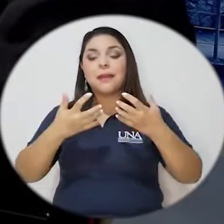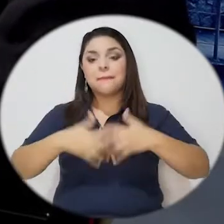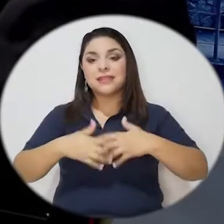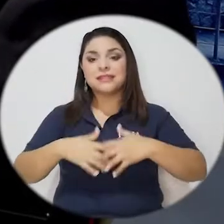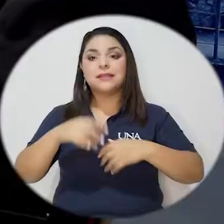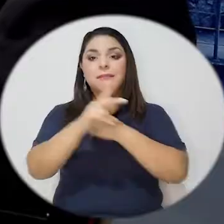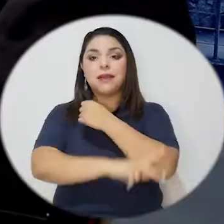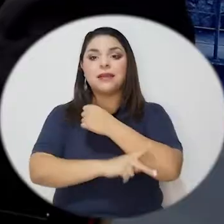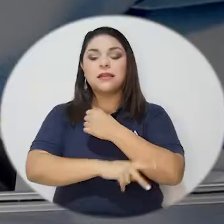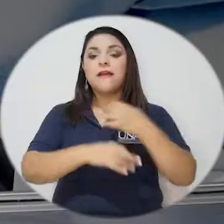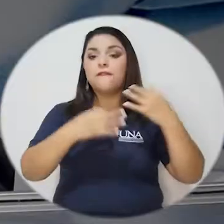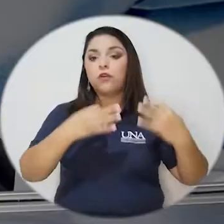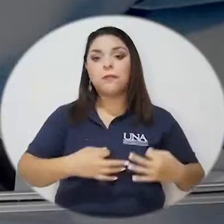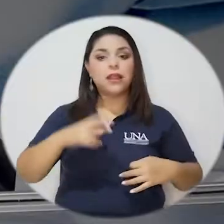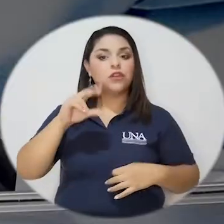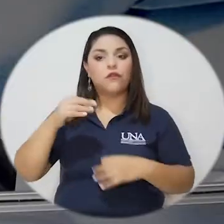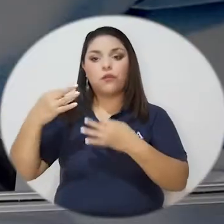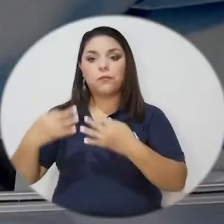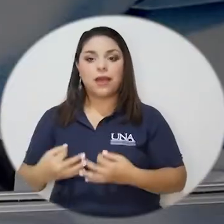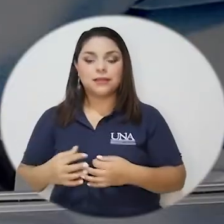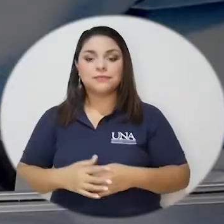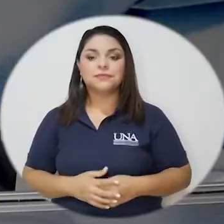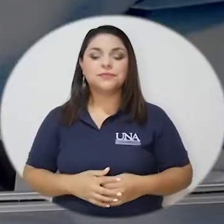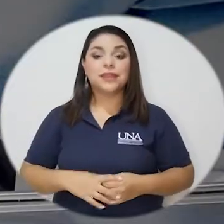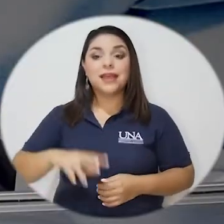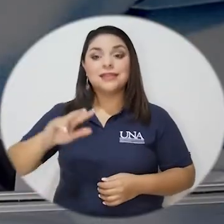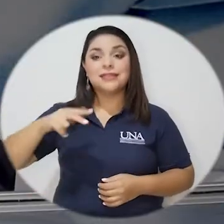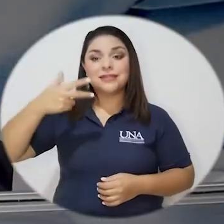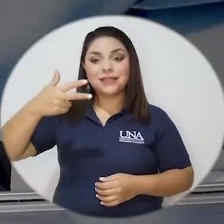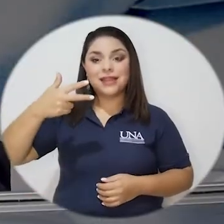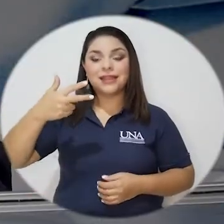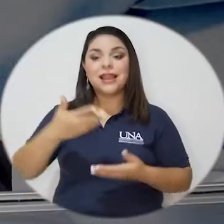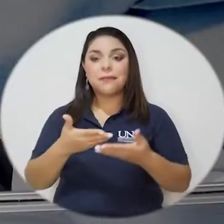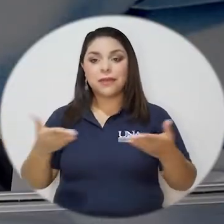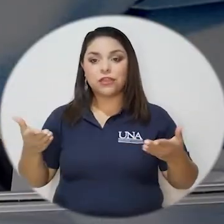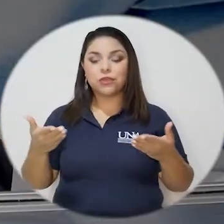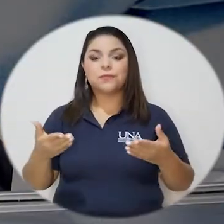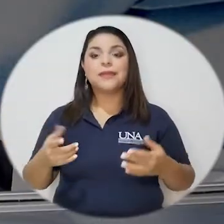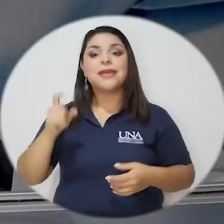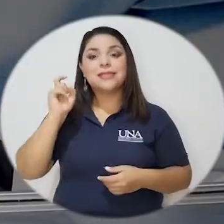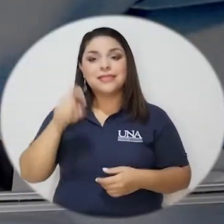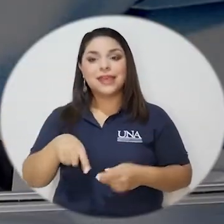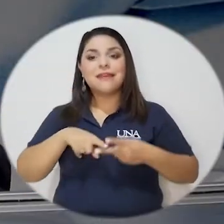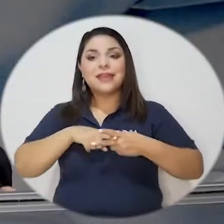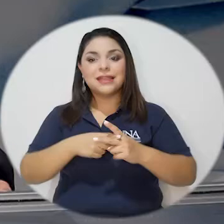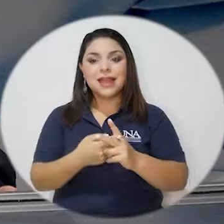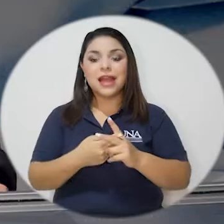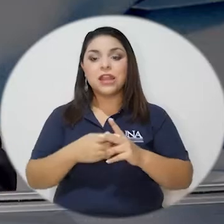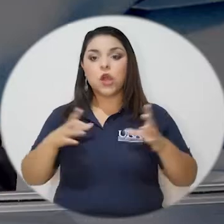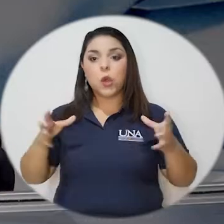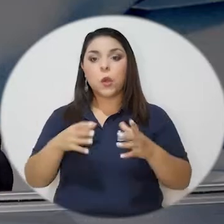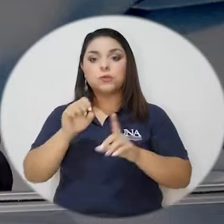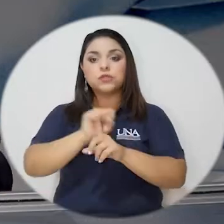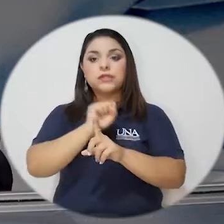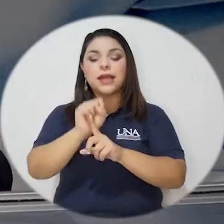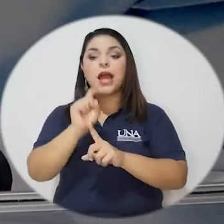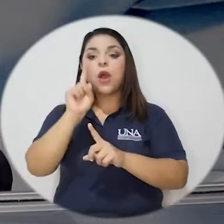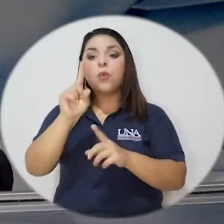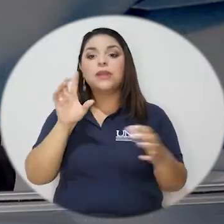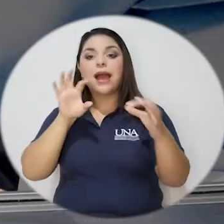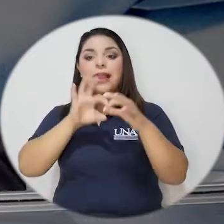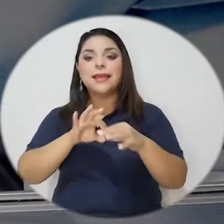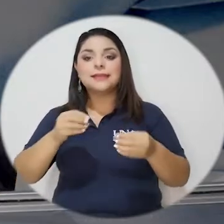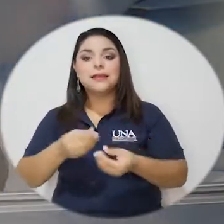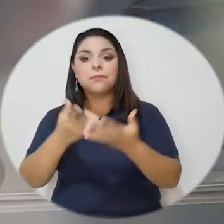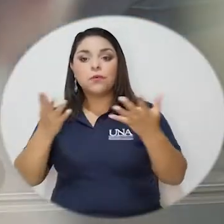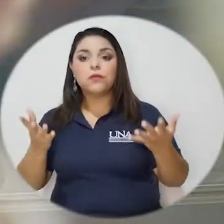formales. Tercer elemento fundamental, o sea, hay que generar como sociedad una alianza público-privada para